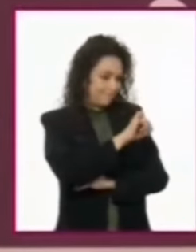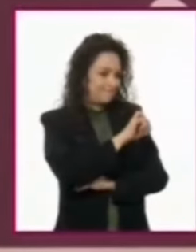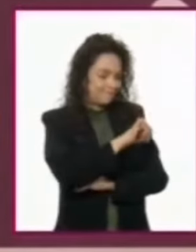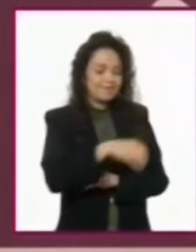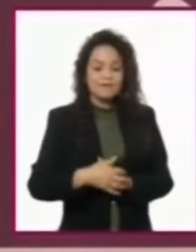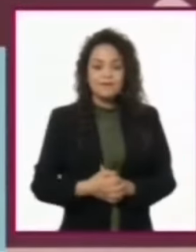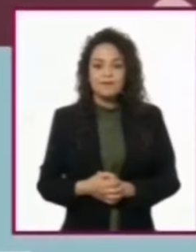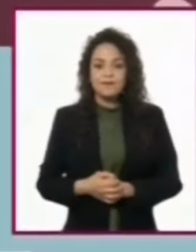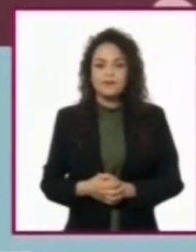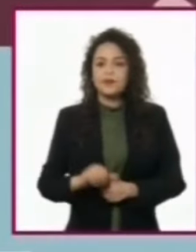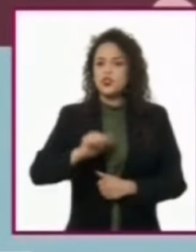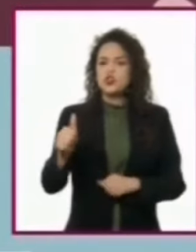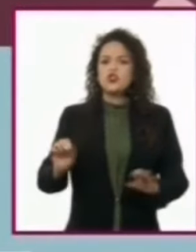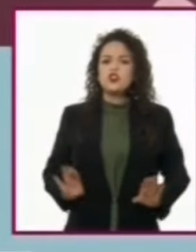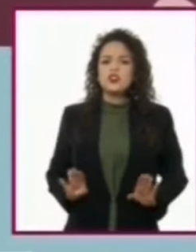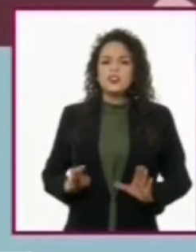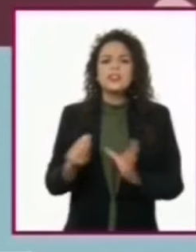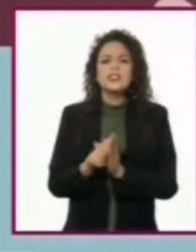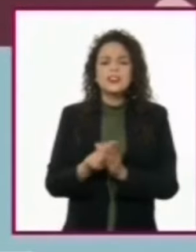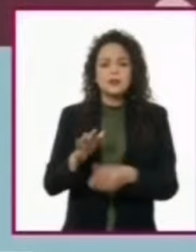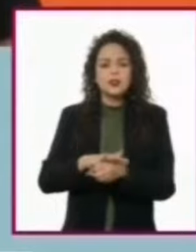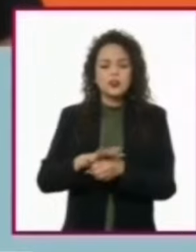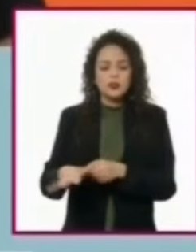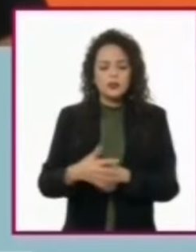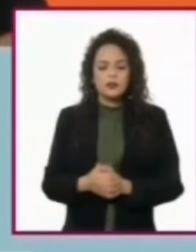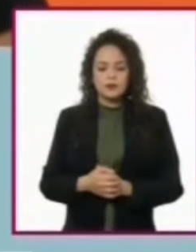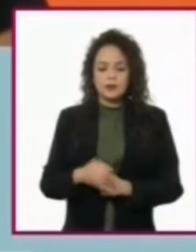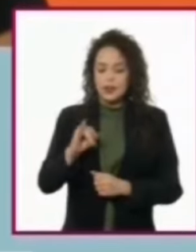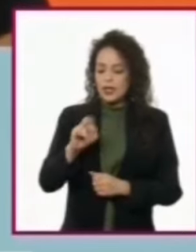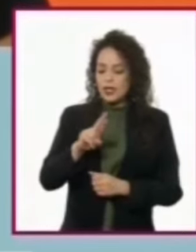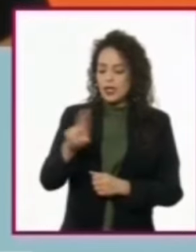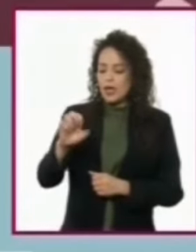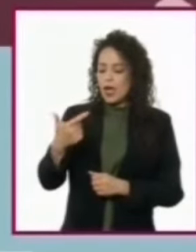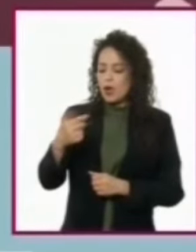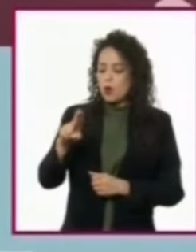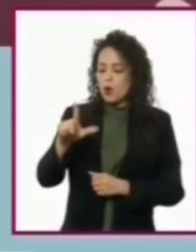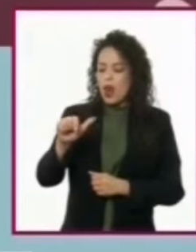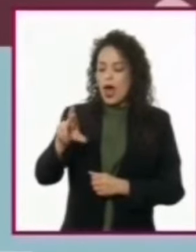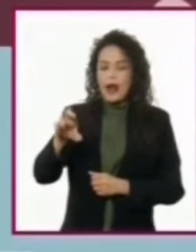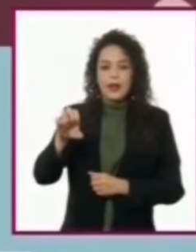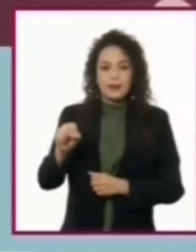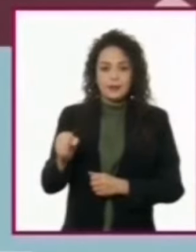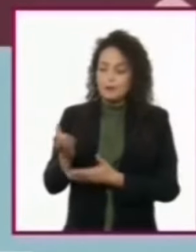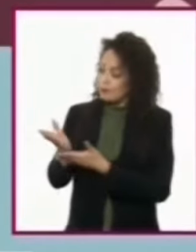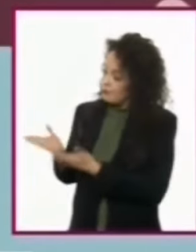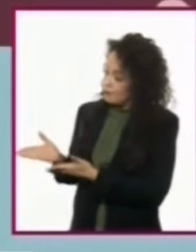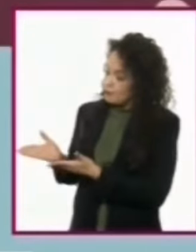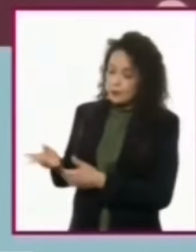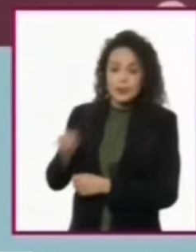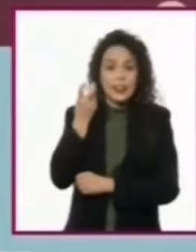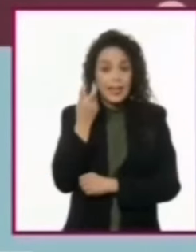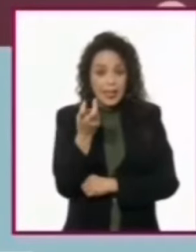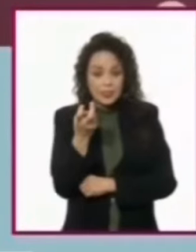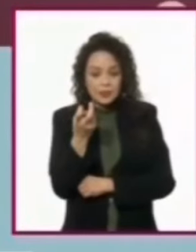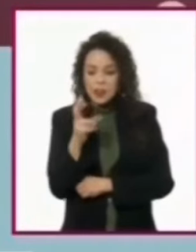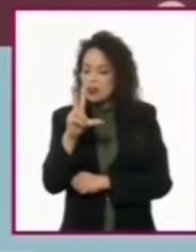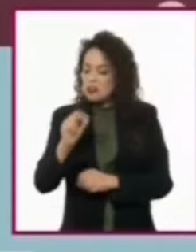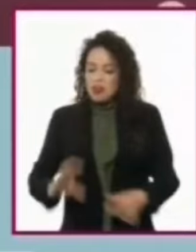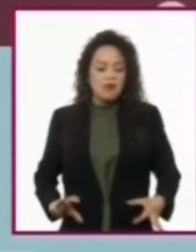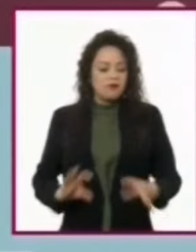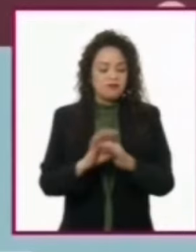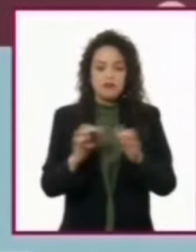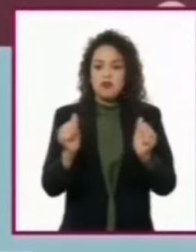bien, otro tipo de galaxia son las denominadas irregulares. Esta es una galaxia que no encaja en